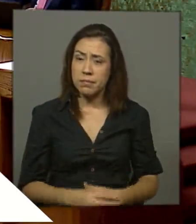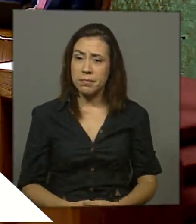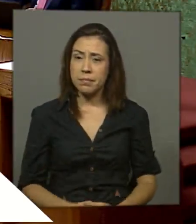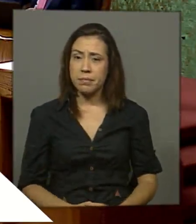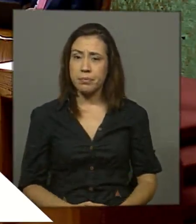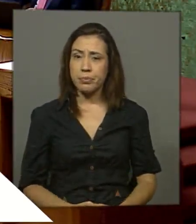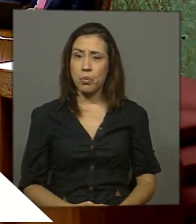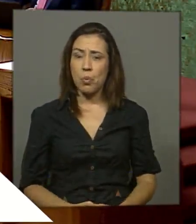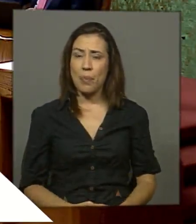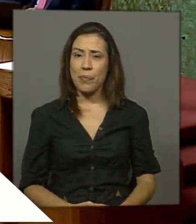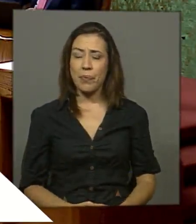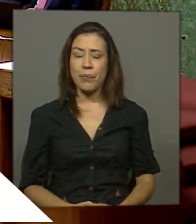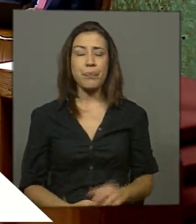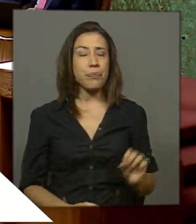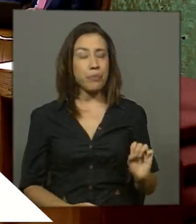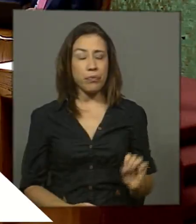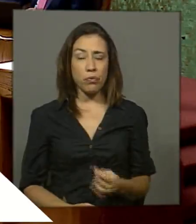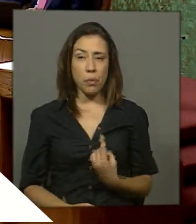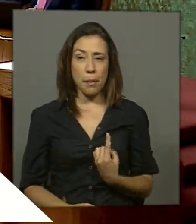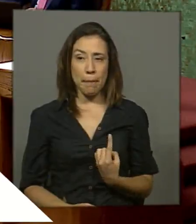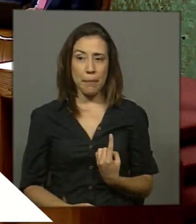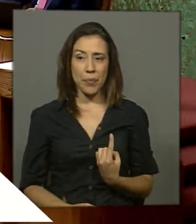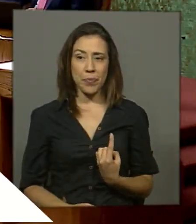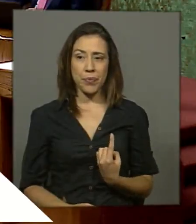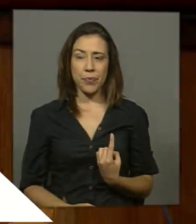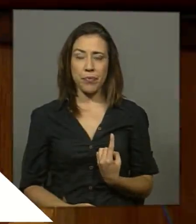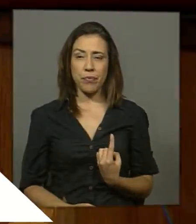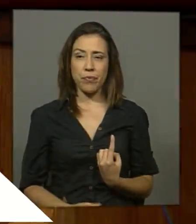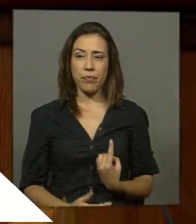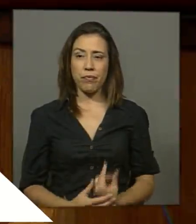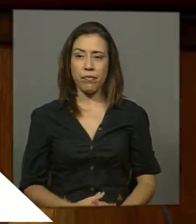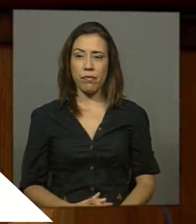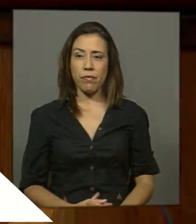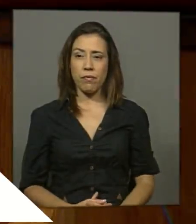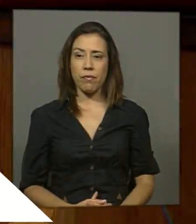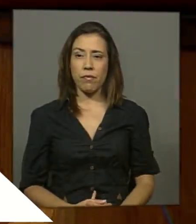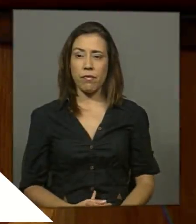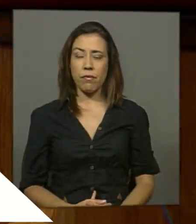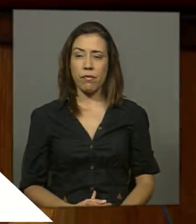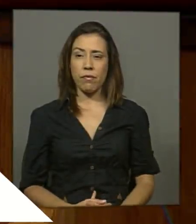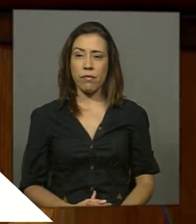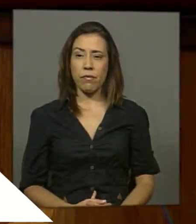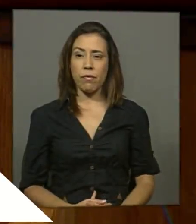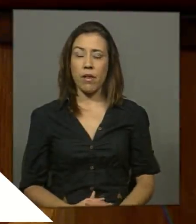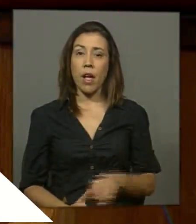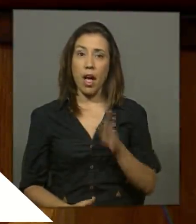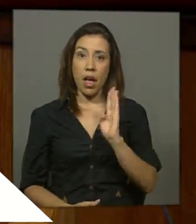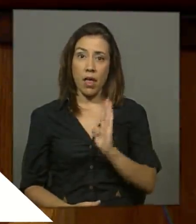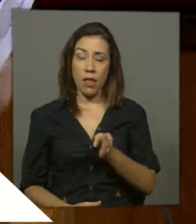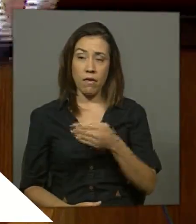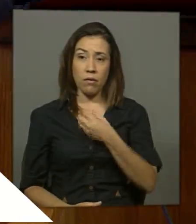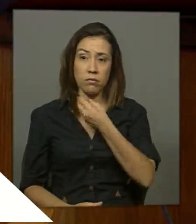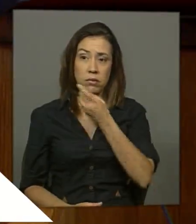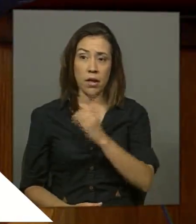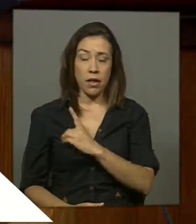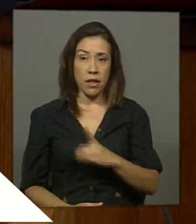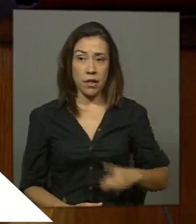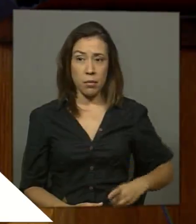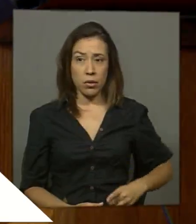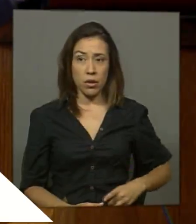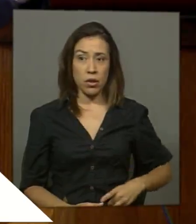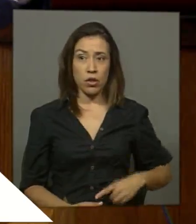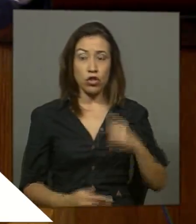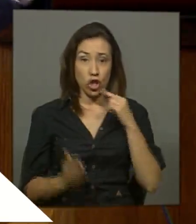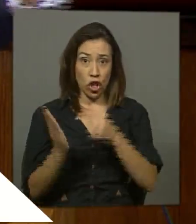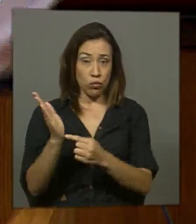ministro en primer lugar en primer lugar debo decir diputado Aquí